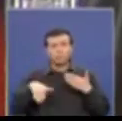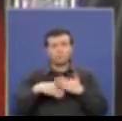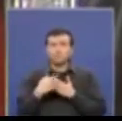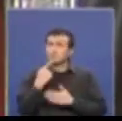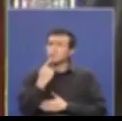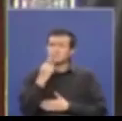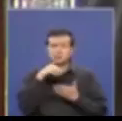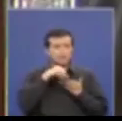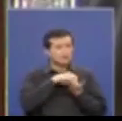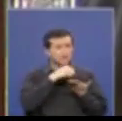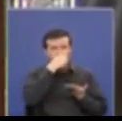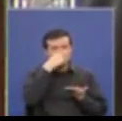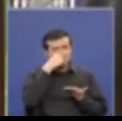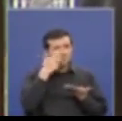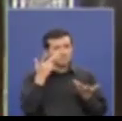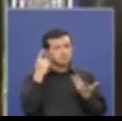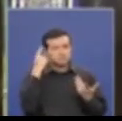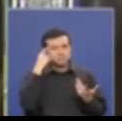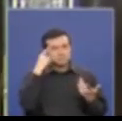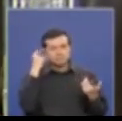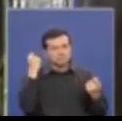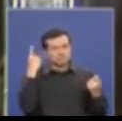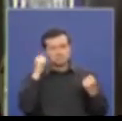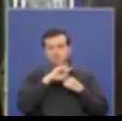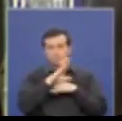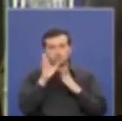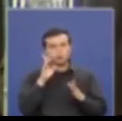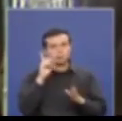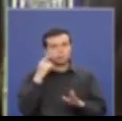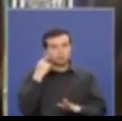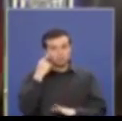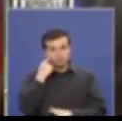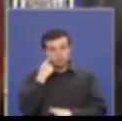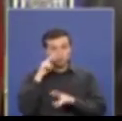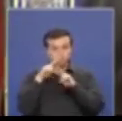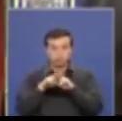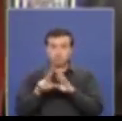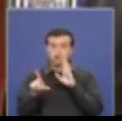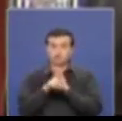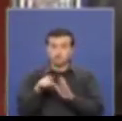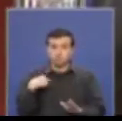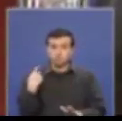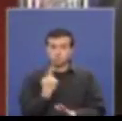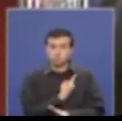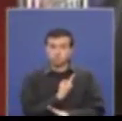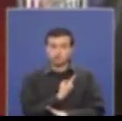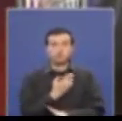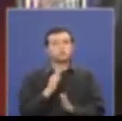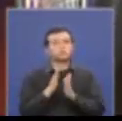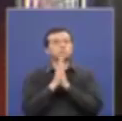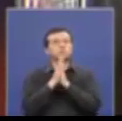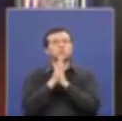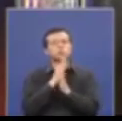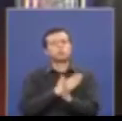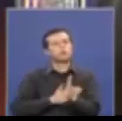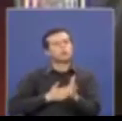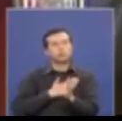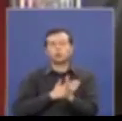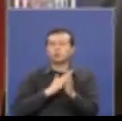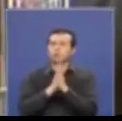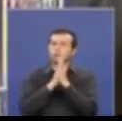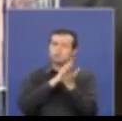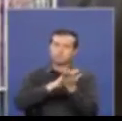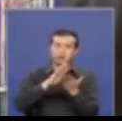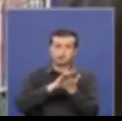dieron por el microtráfico son cosas que no entiendo. Es importante. Este código lo aprobamos nosotros. Yo le pido disculpas al pueblo ecuatoriano.